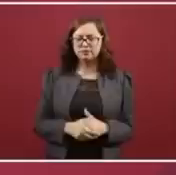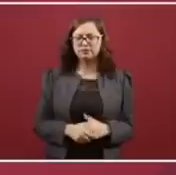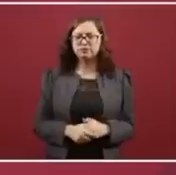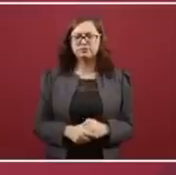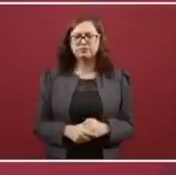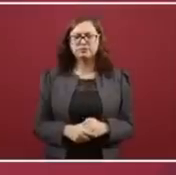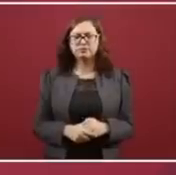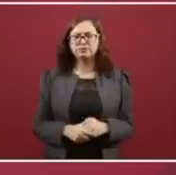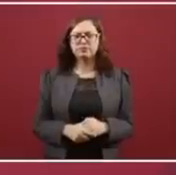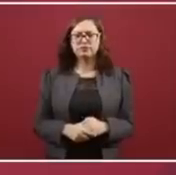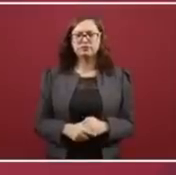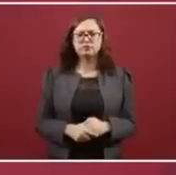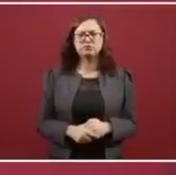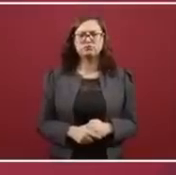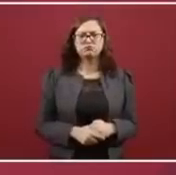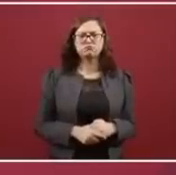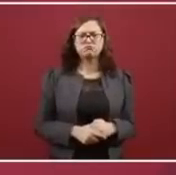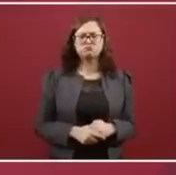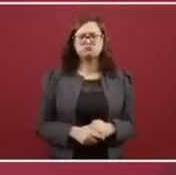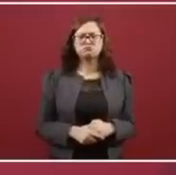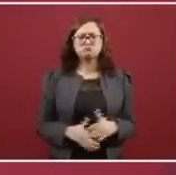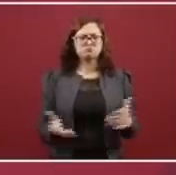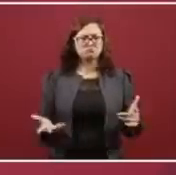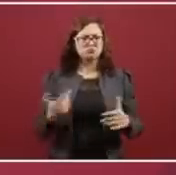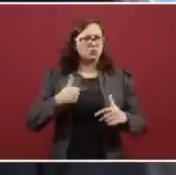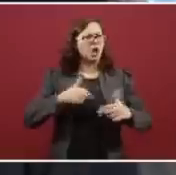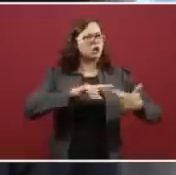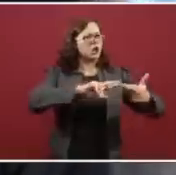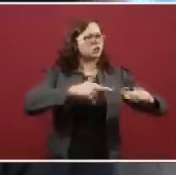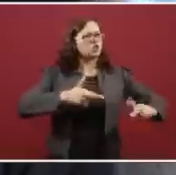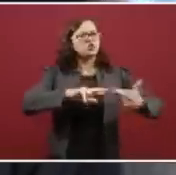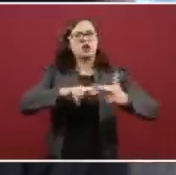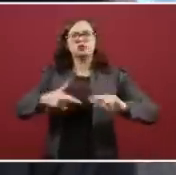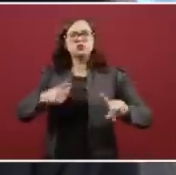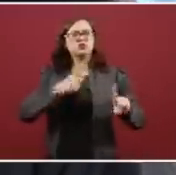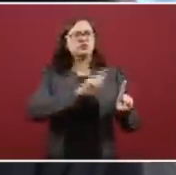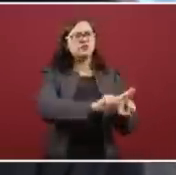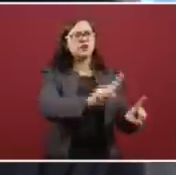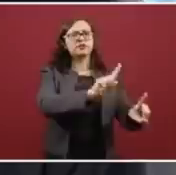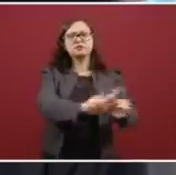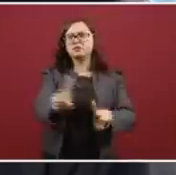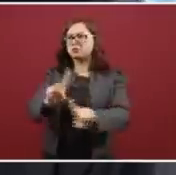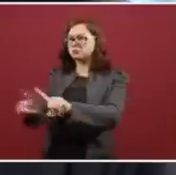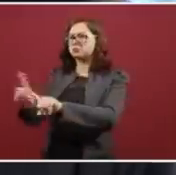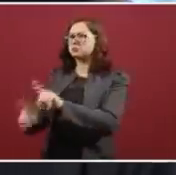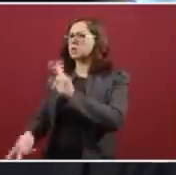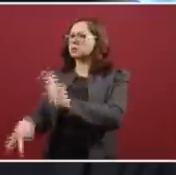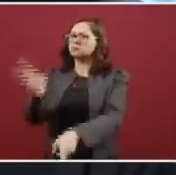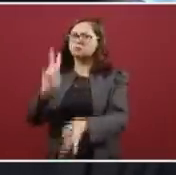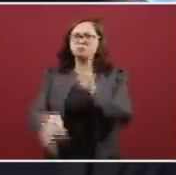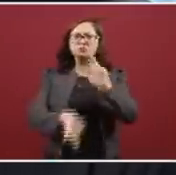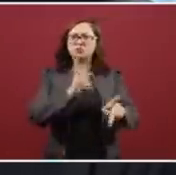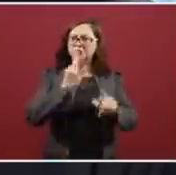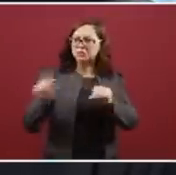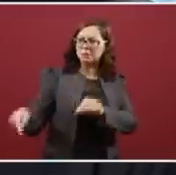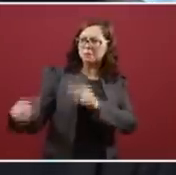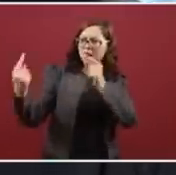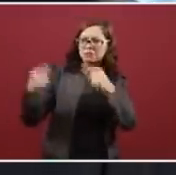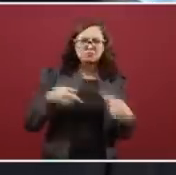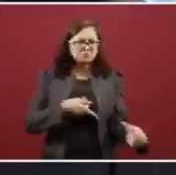y poder hablar con todos y hay diferencias de criterios